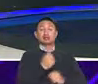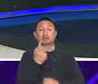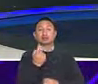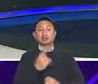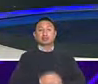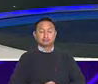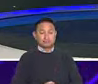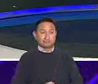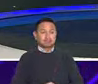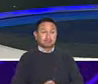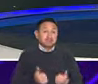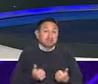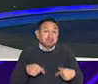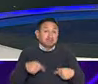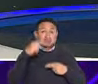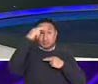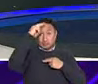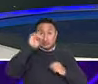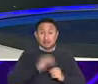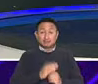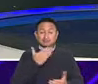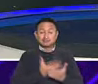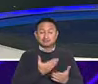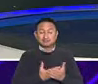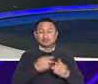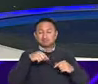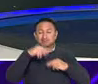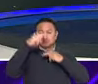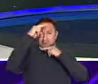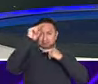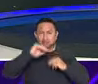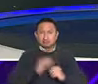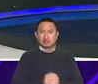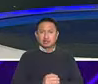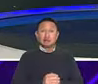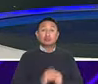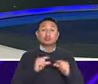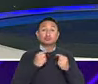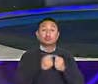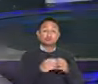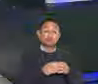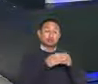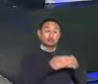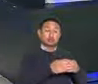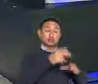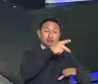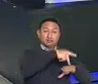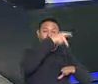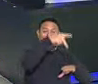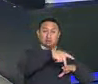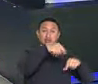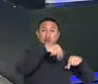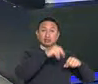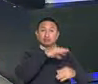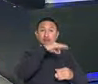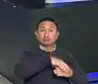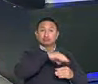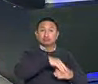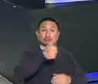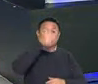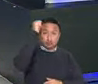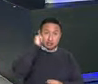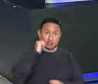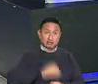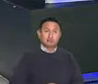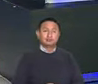minutos. Bueno, esas son las novedades. Gracias, Adriana Rojas. Las novedades desde la delegación provincial referente a los comicios del día de